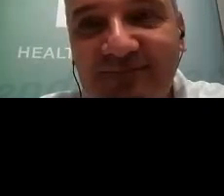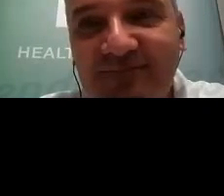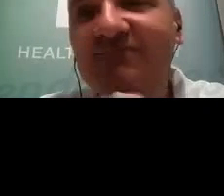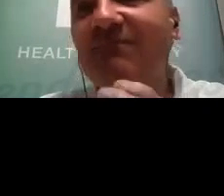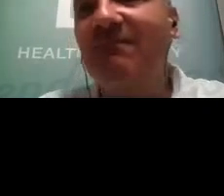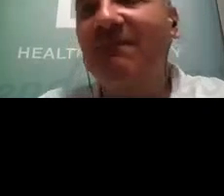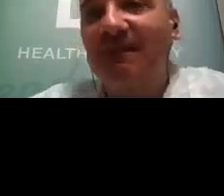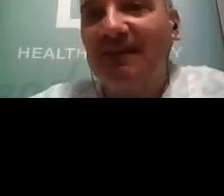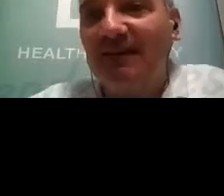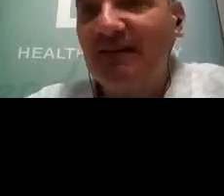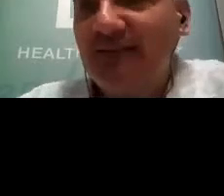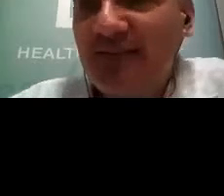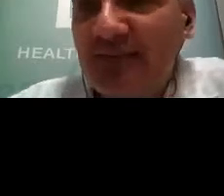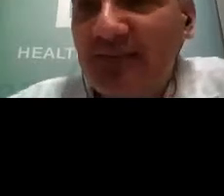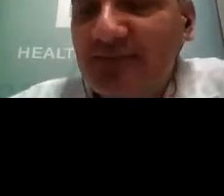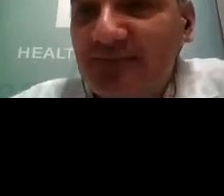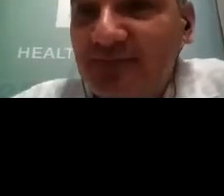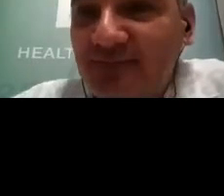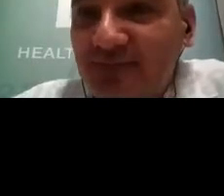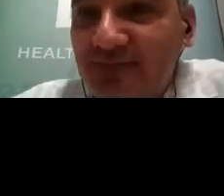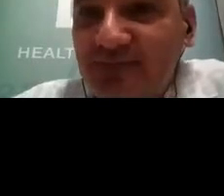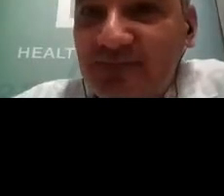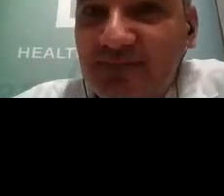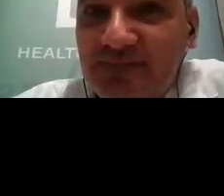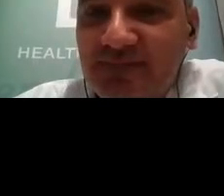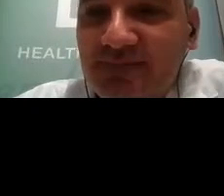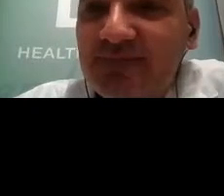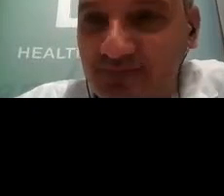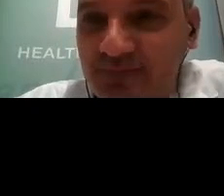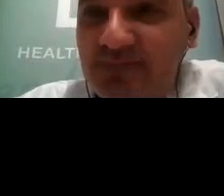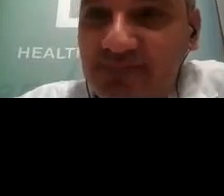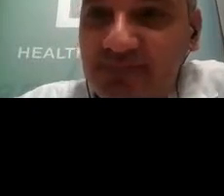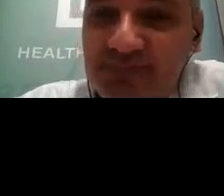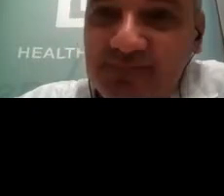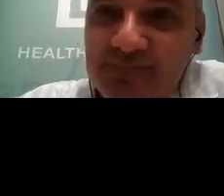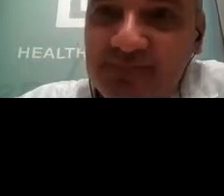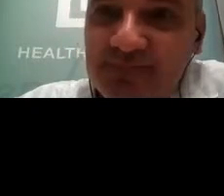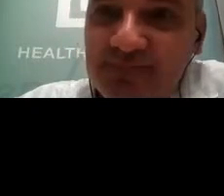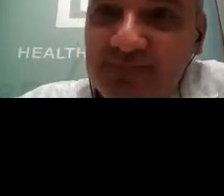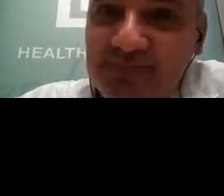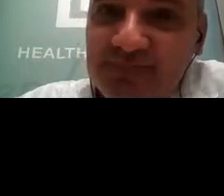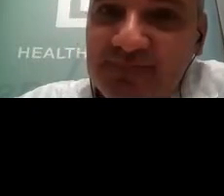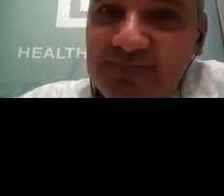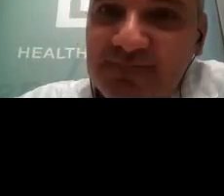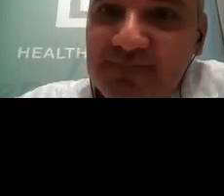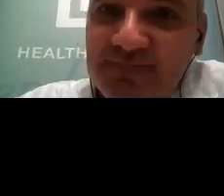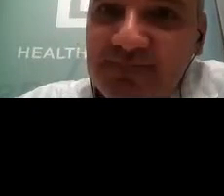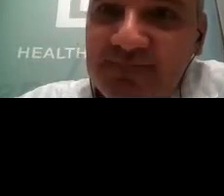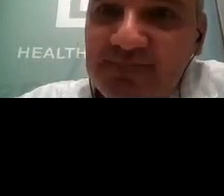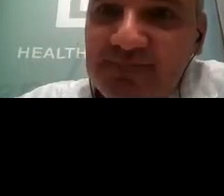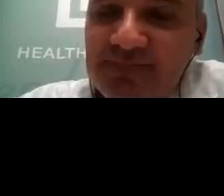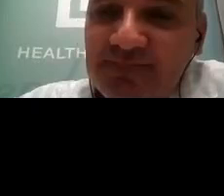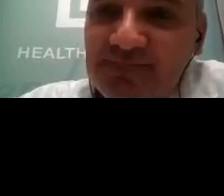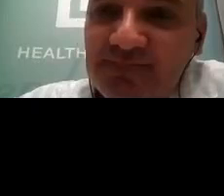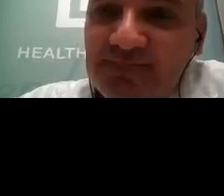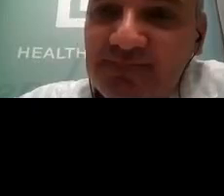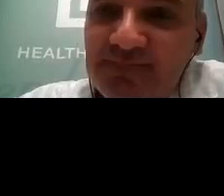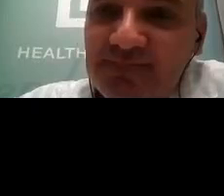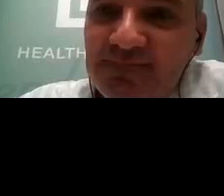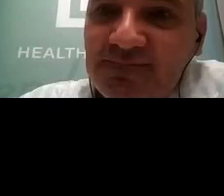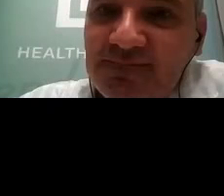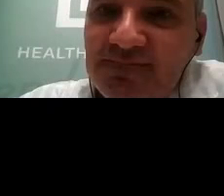lo voy a publicar de todas formas mañana en YouTube, ¿vale? Y para los sordos, para que puedan oír todas las preguntas,